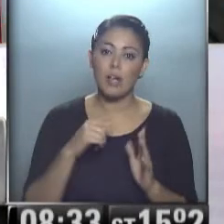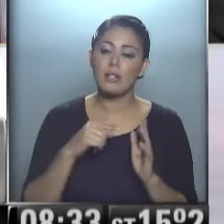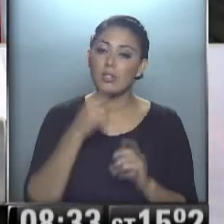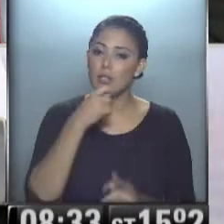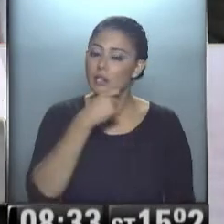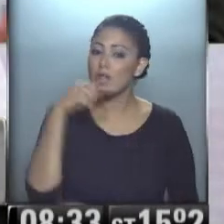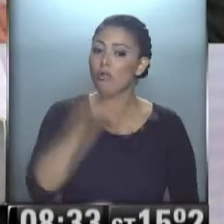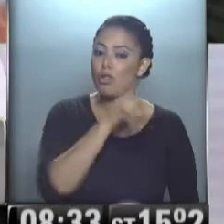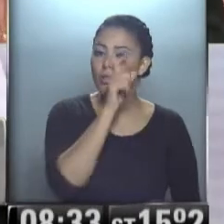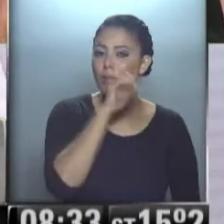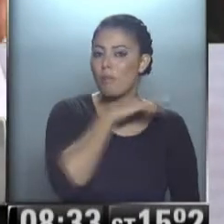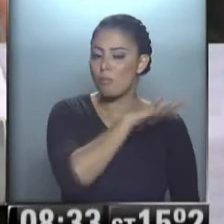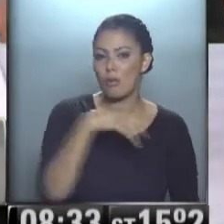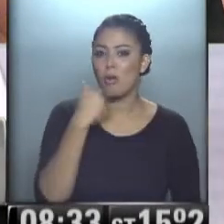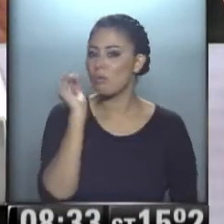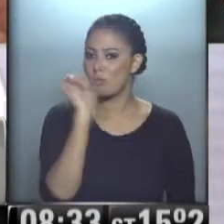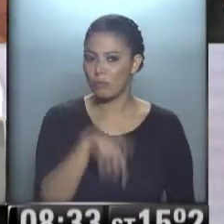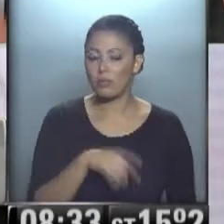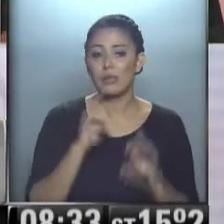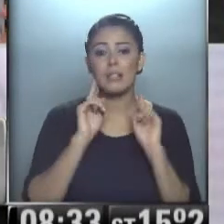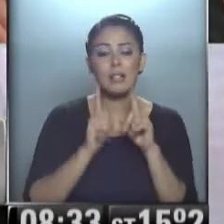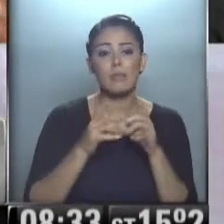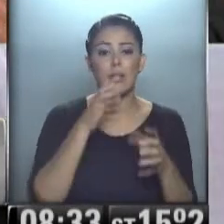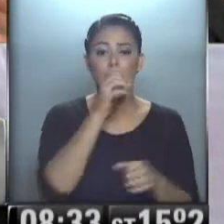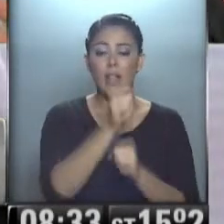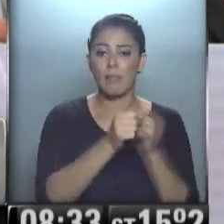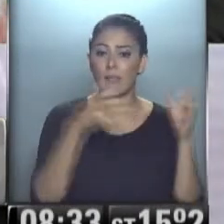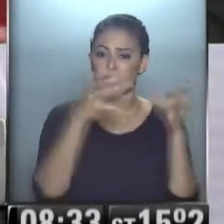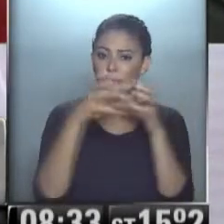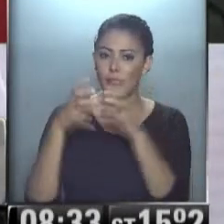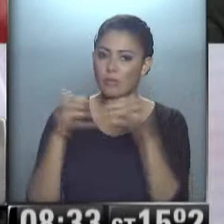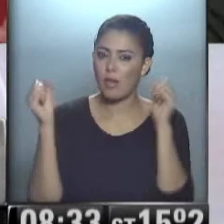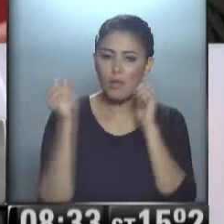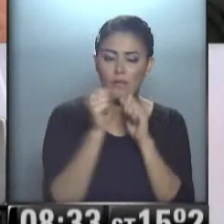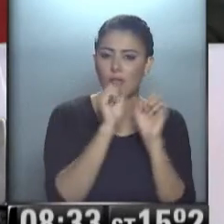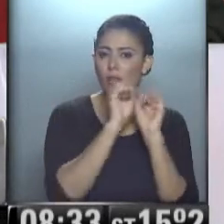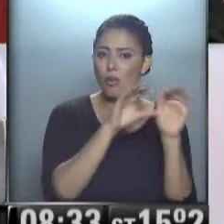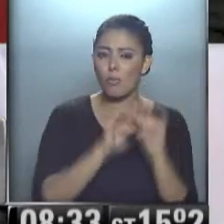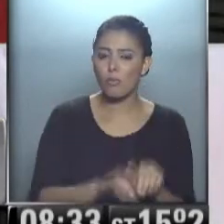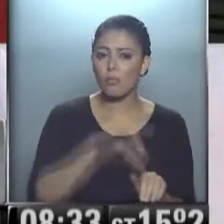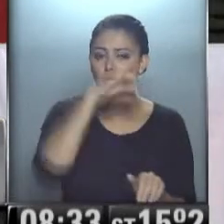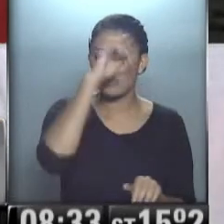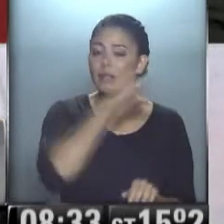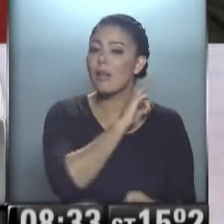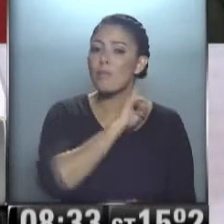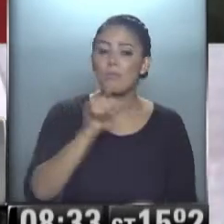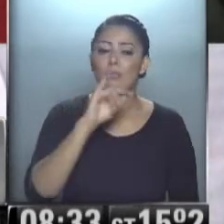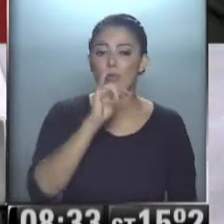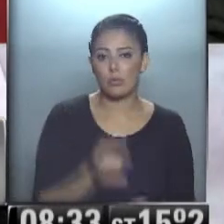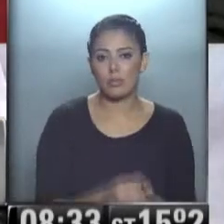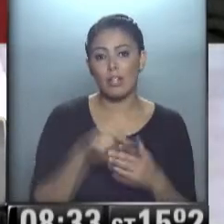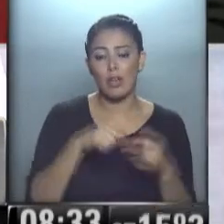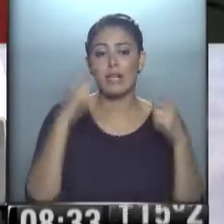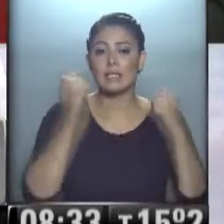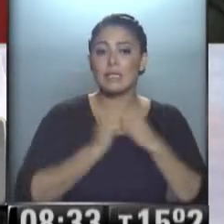al consumo interno ni siquiera los frigoríficos exportadores han asumido esta postura que se están sentando a negociar con el gobierno inclusive con